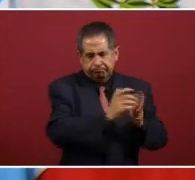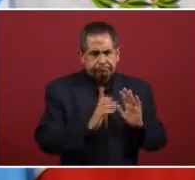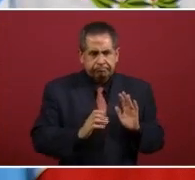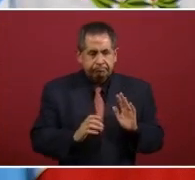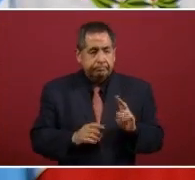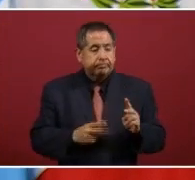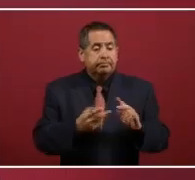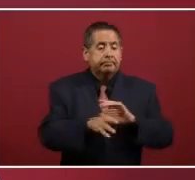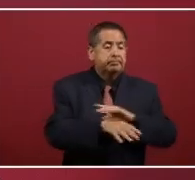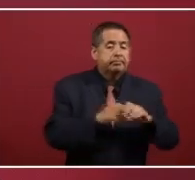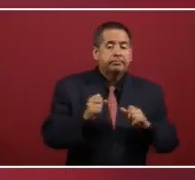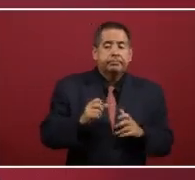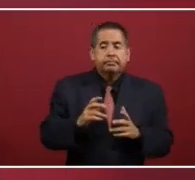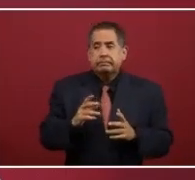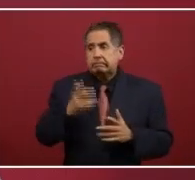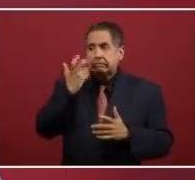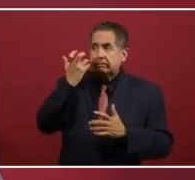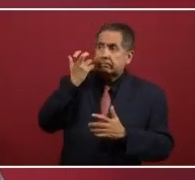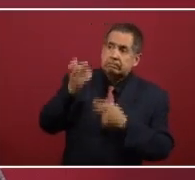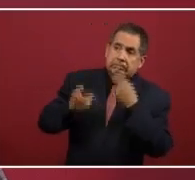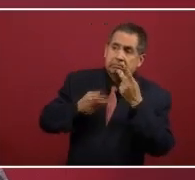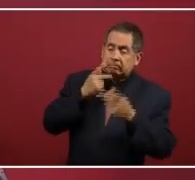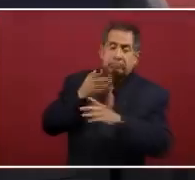eso como excusa.